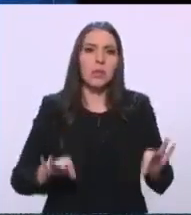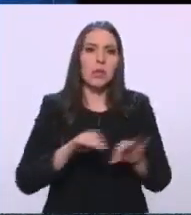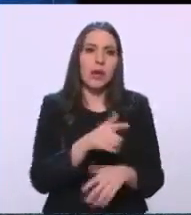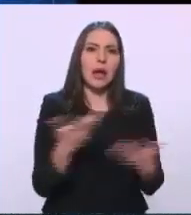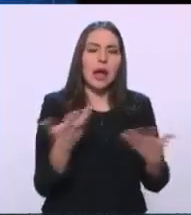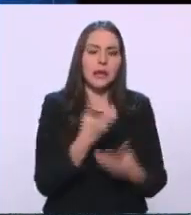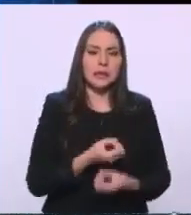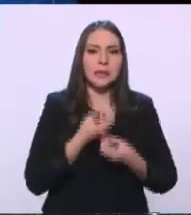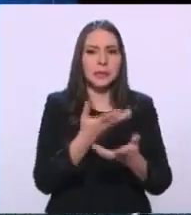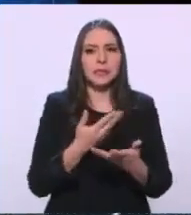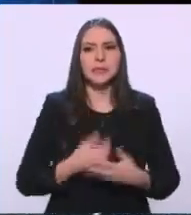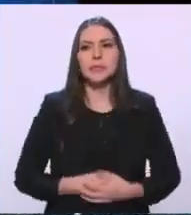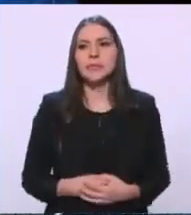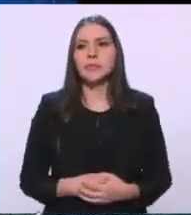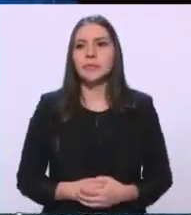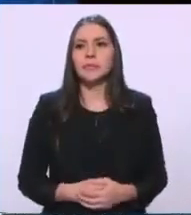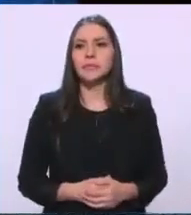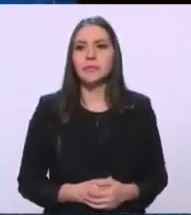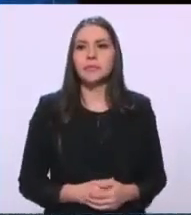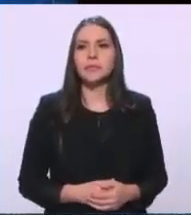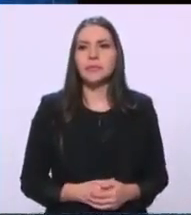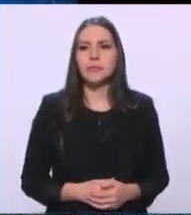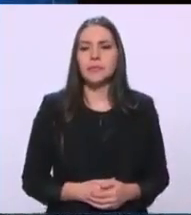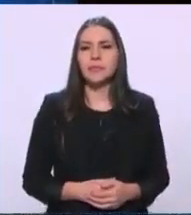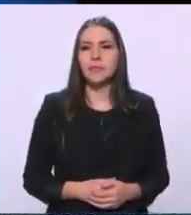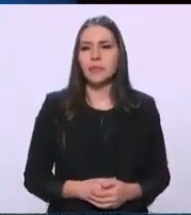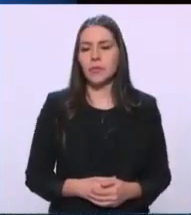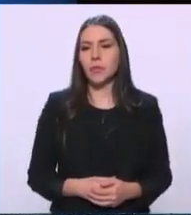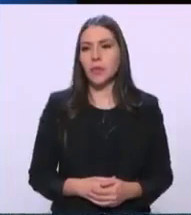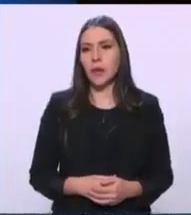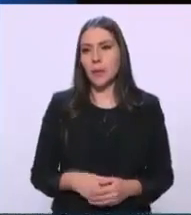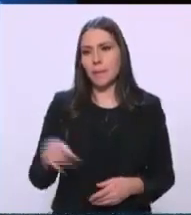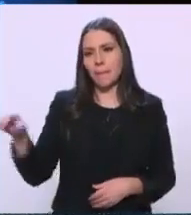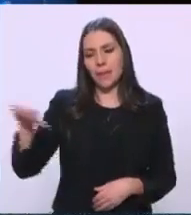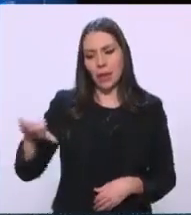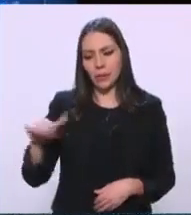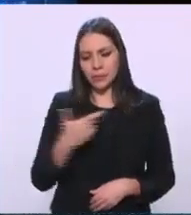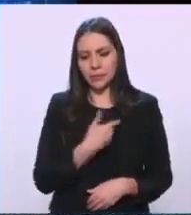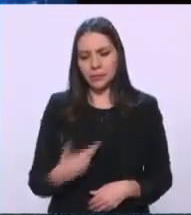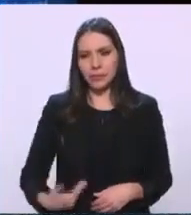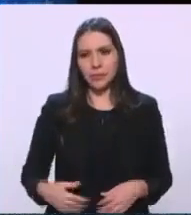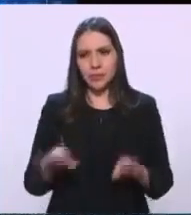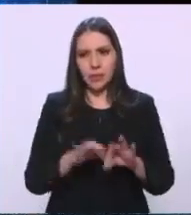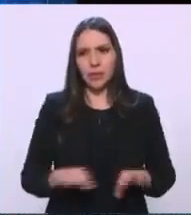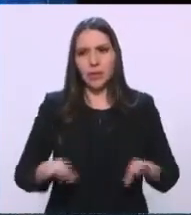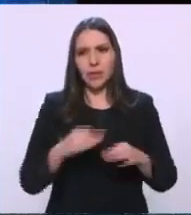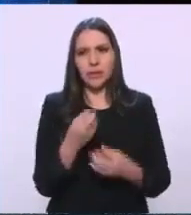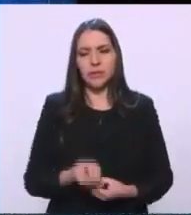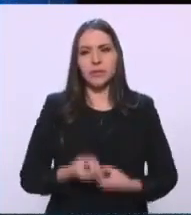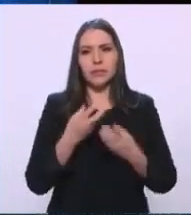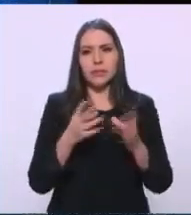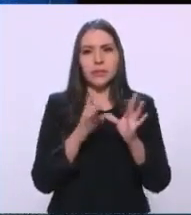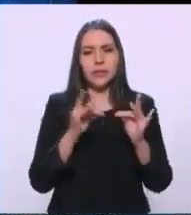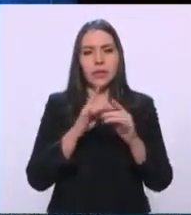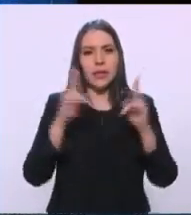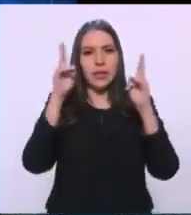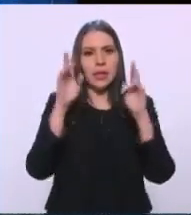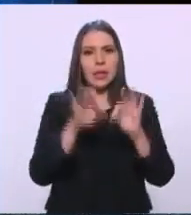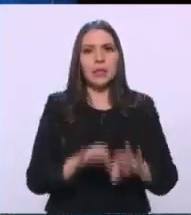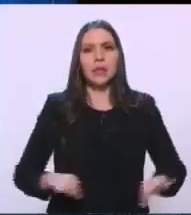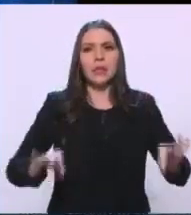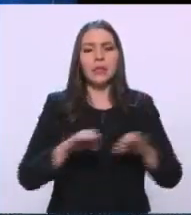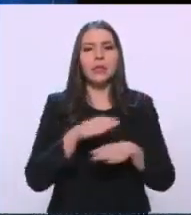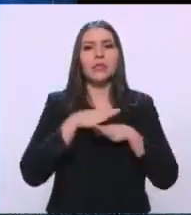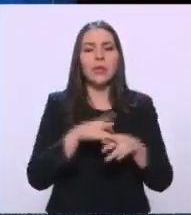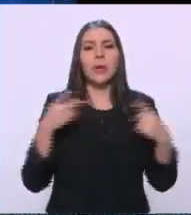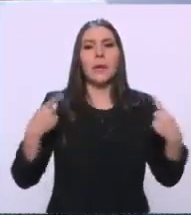interesantes del discurso de hoy, se los planteo, es marcar como eje el tema de la importancia de la